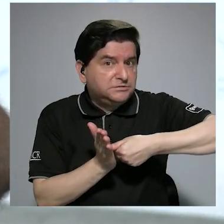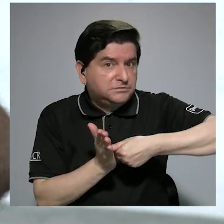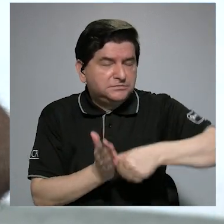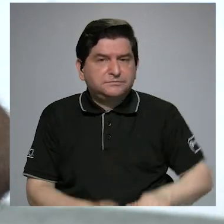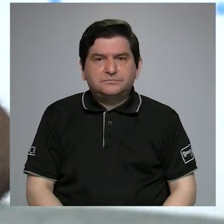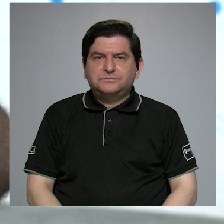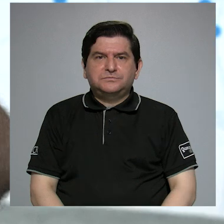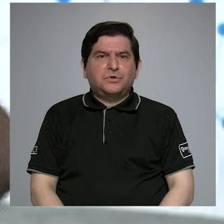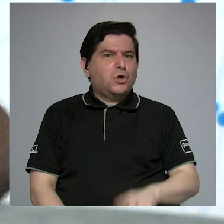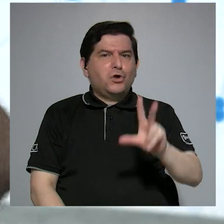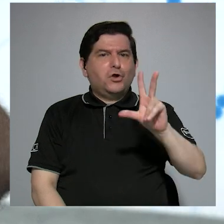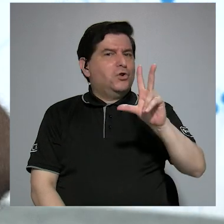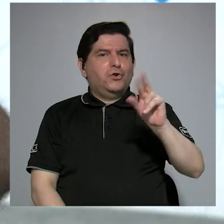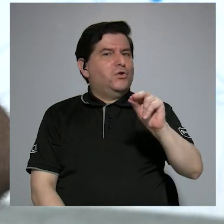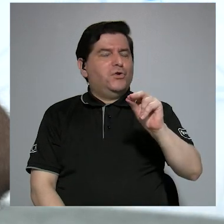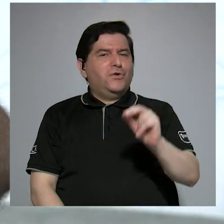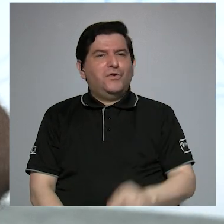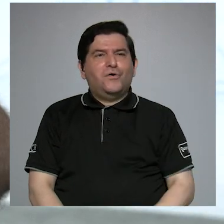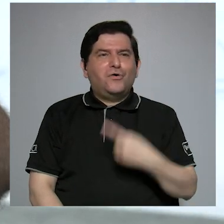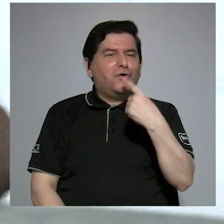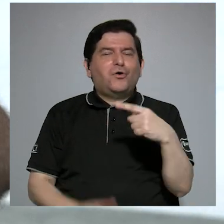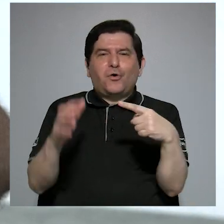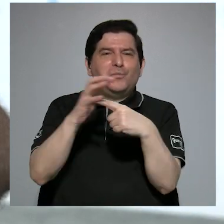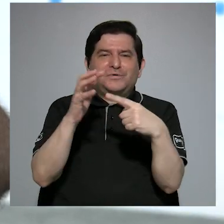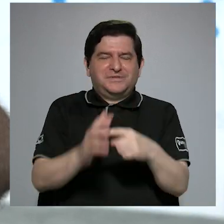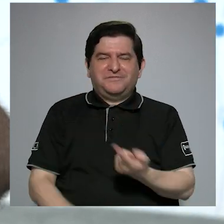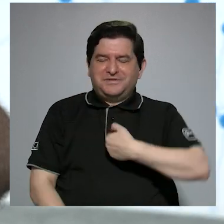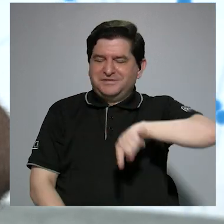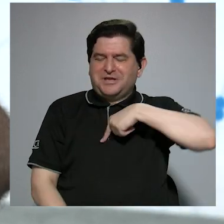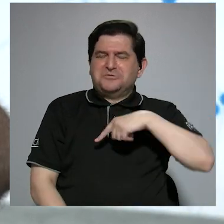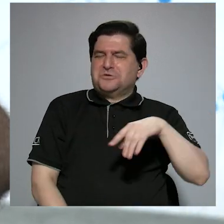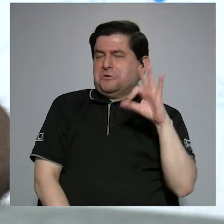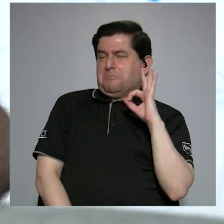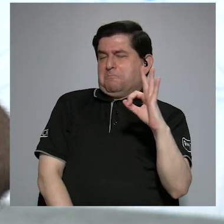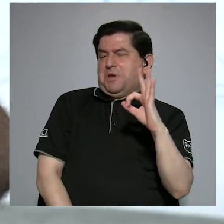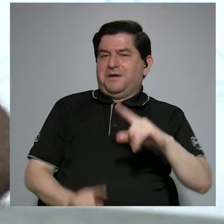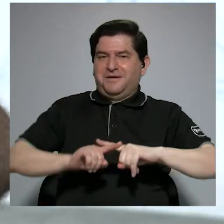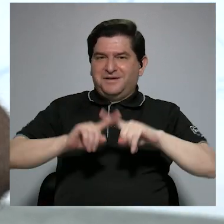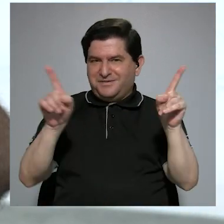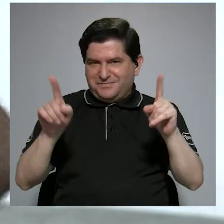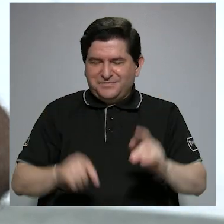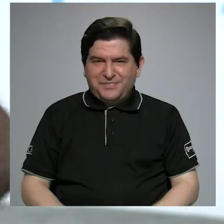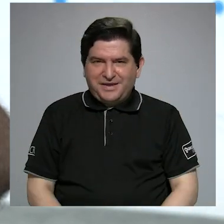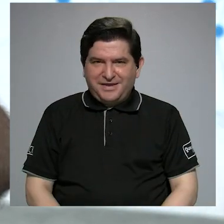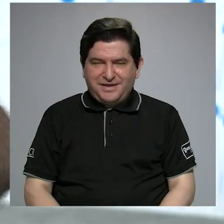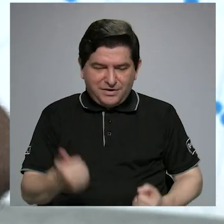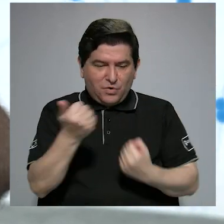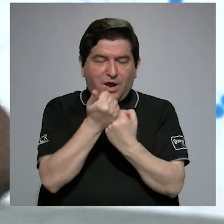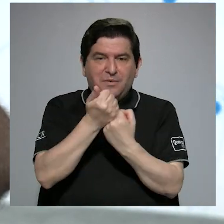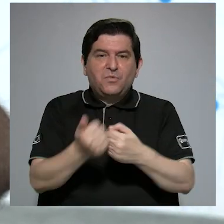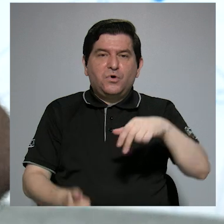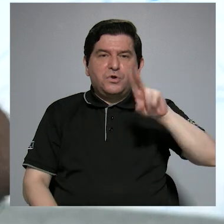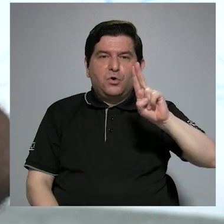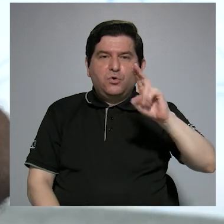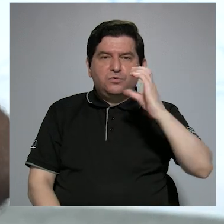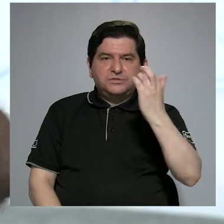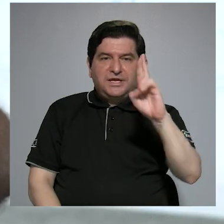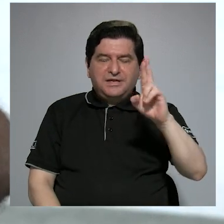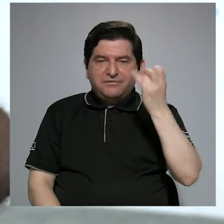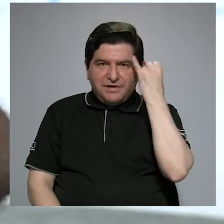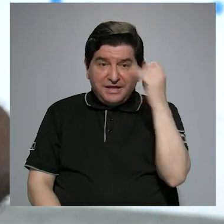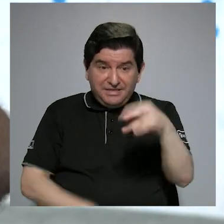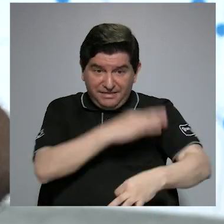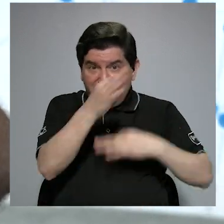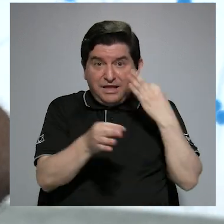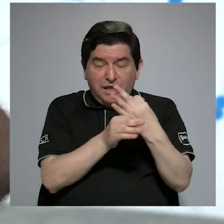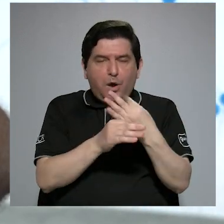¿verdad?, no es por, como decimos popularmente, por echarnos flores, pero definitivamente el apoyo de la Universidad de Costa Rica en una